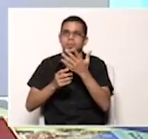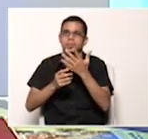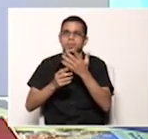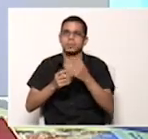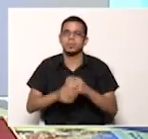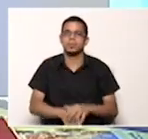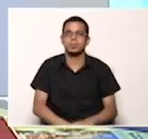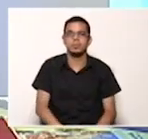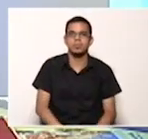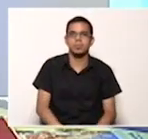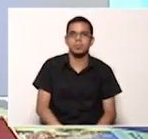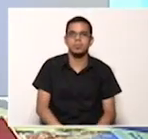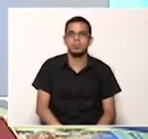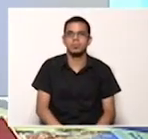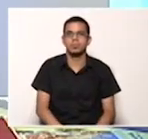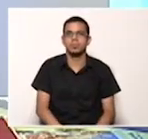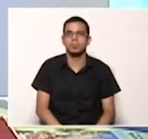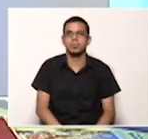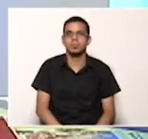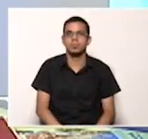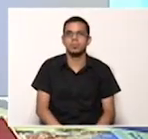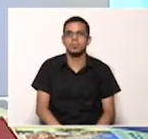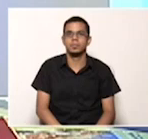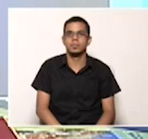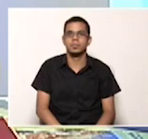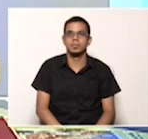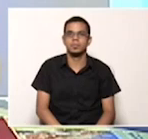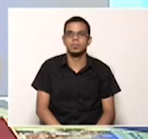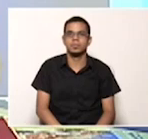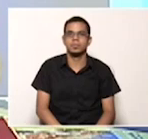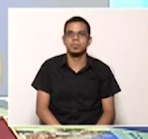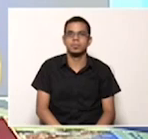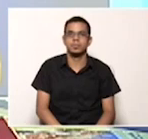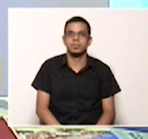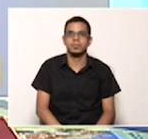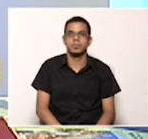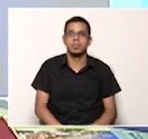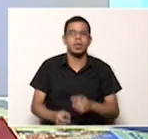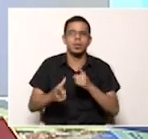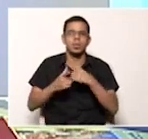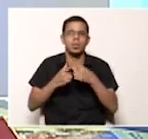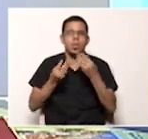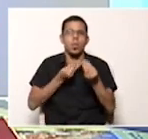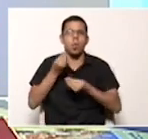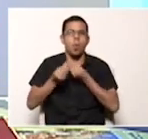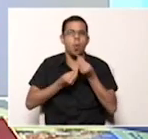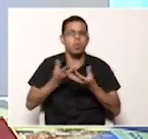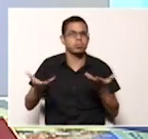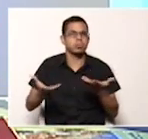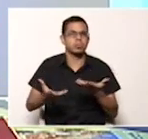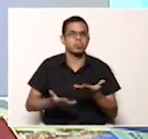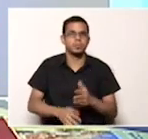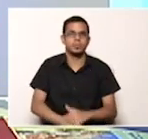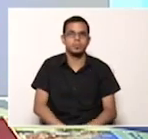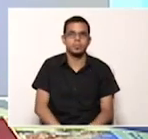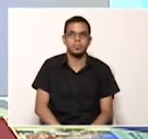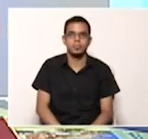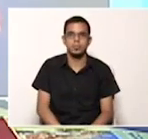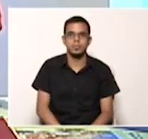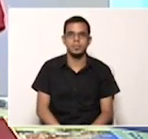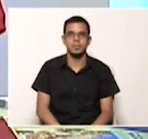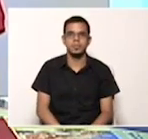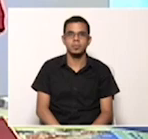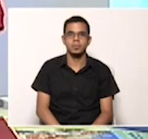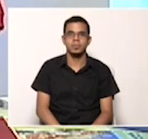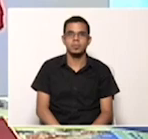hojas los efectos y consecuencias. Entonces, ¿cómo realizamos este árbol? Fíjense bien, el primer paso